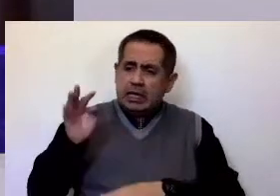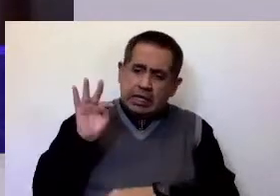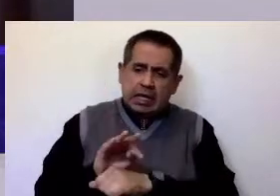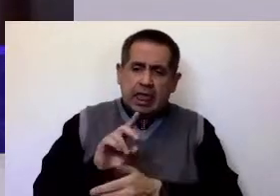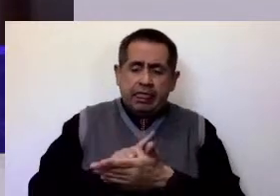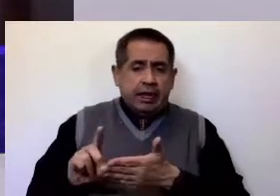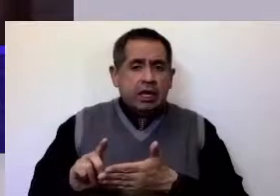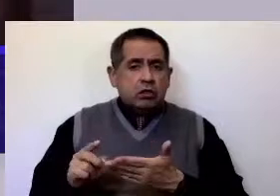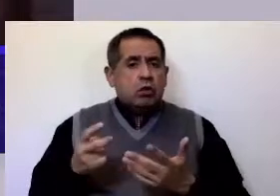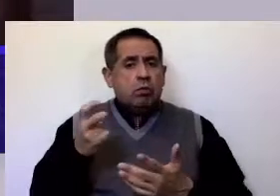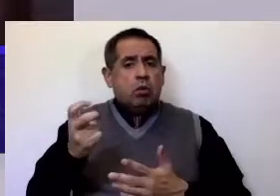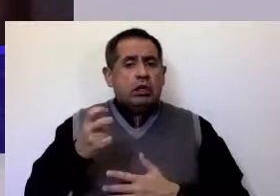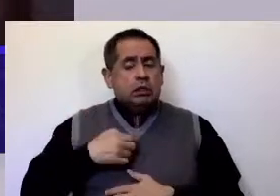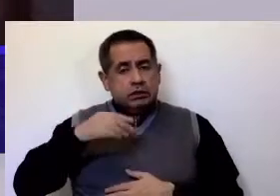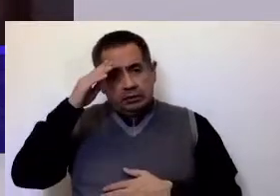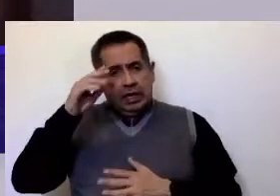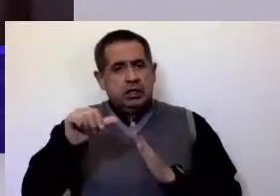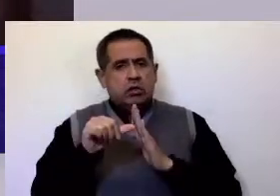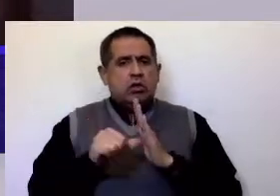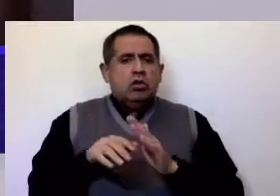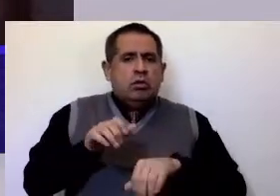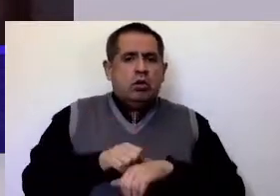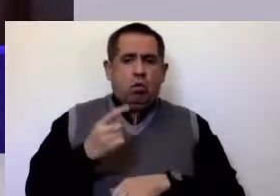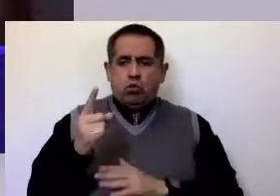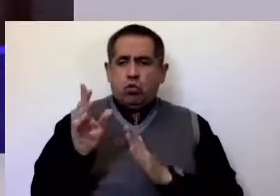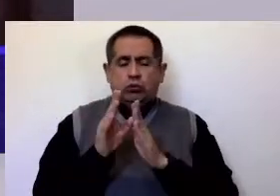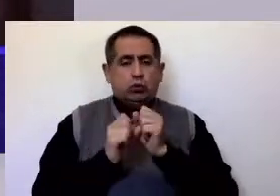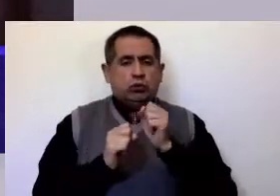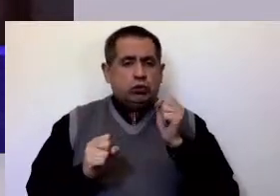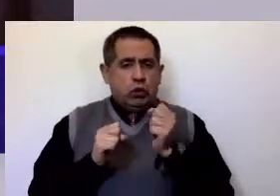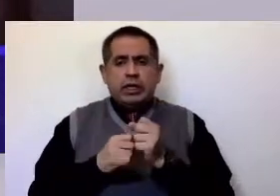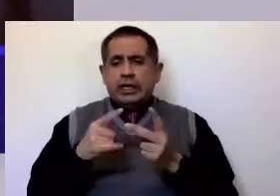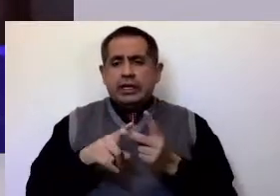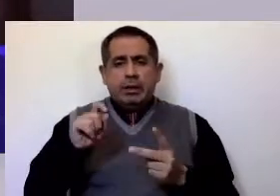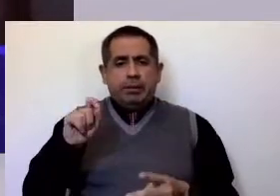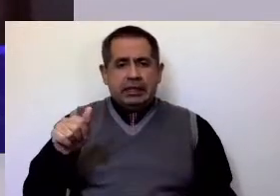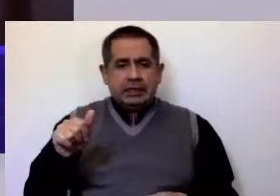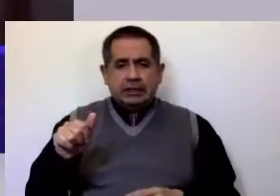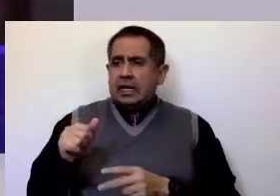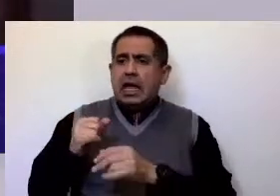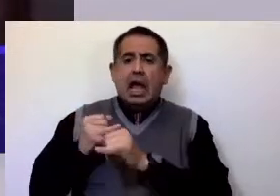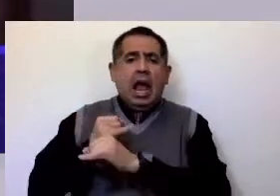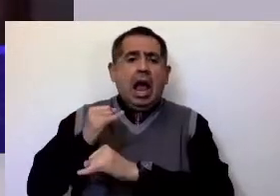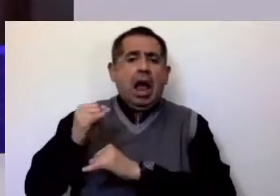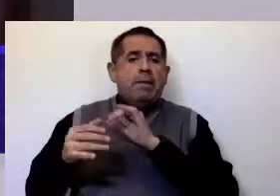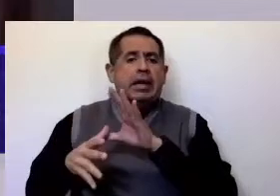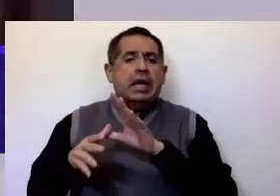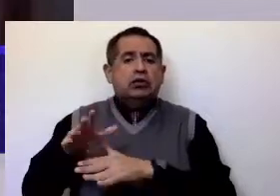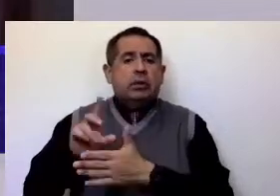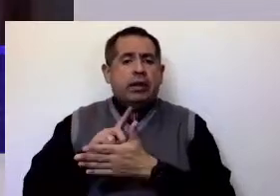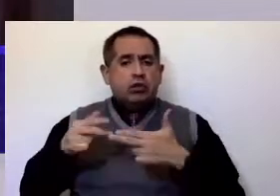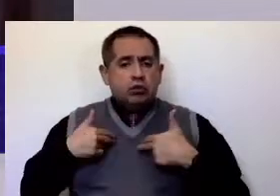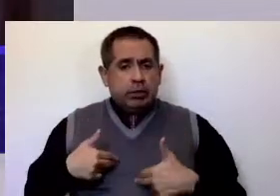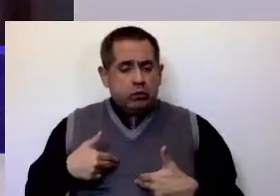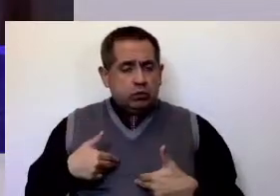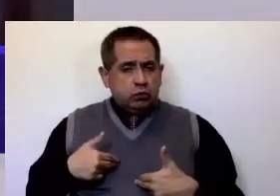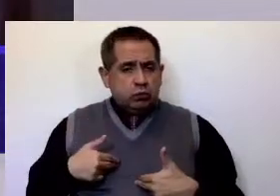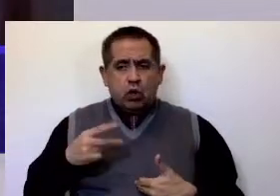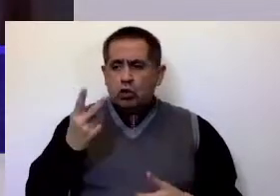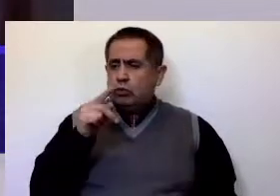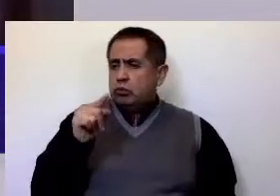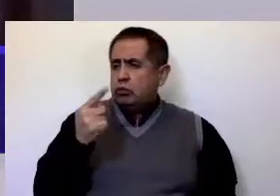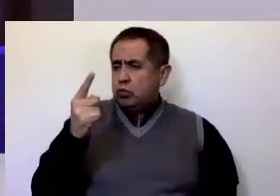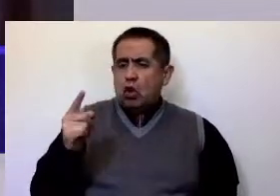respecto precisa en los artículos primero constitucional y 26 de la convención americana de sobre derechos humanos 2.1 de la